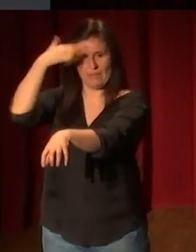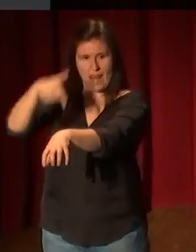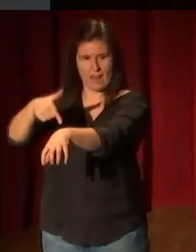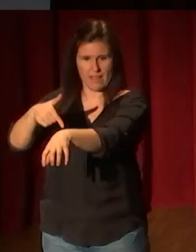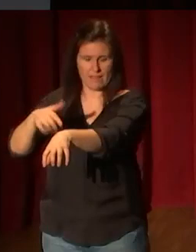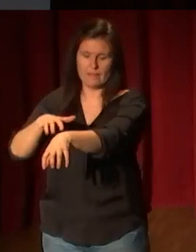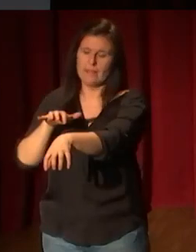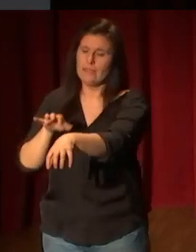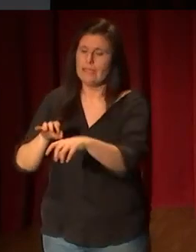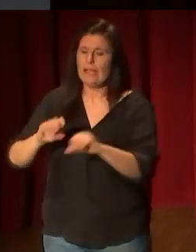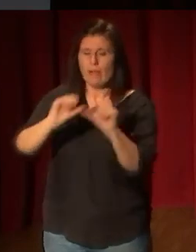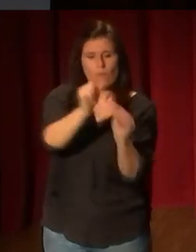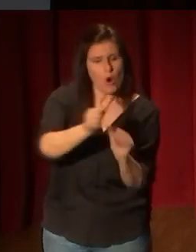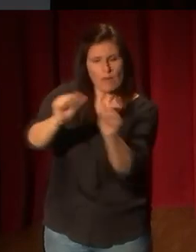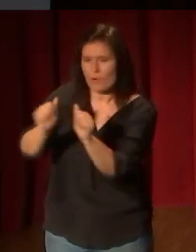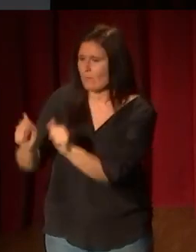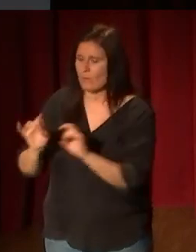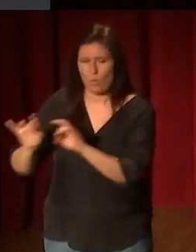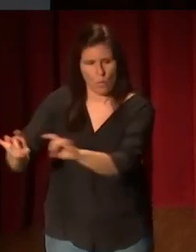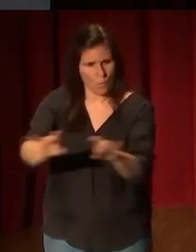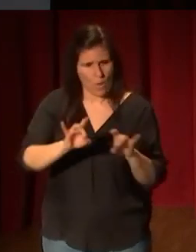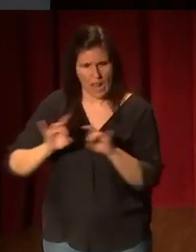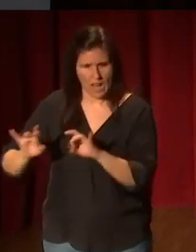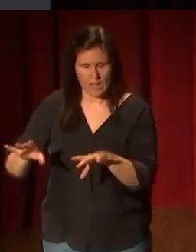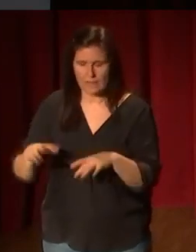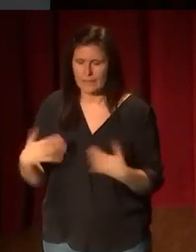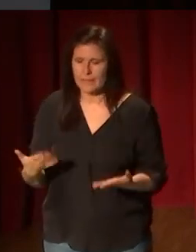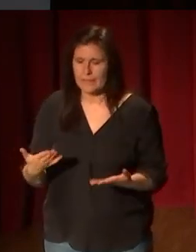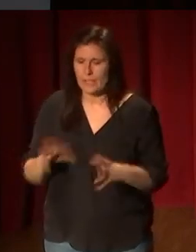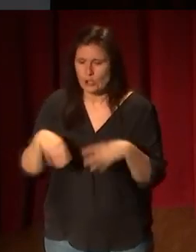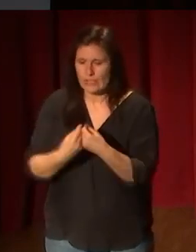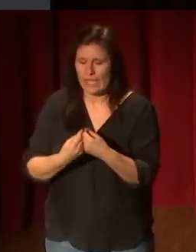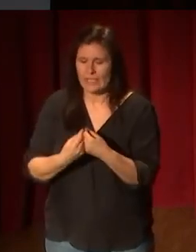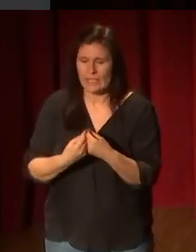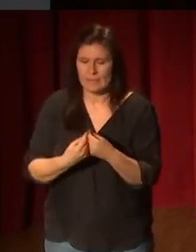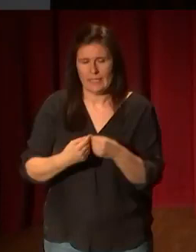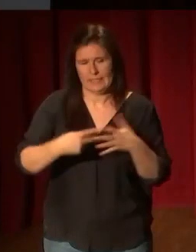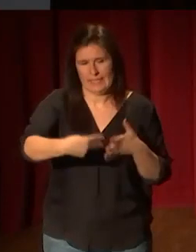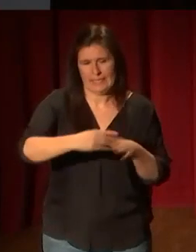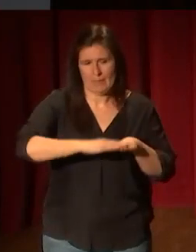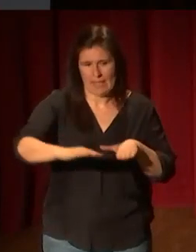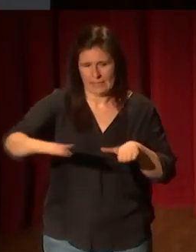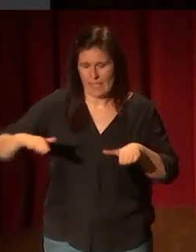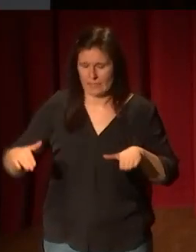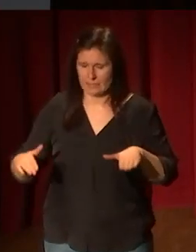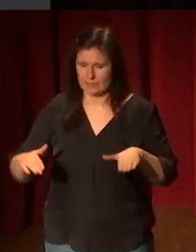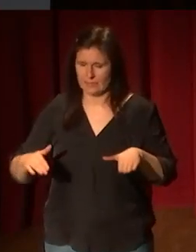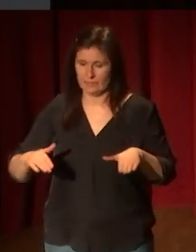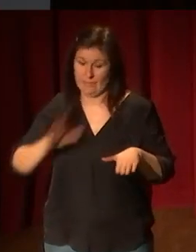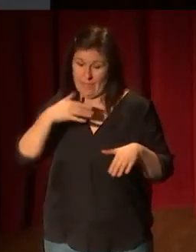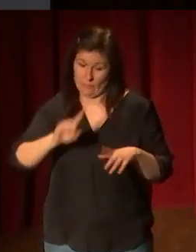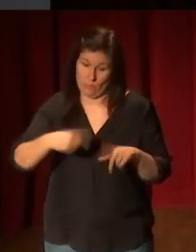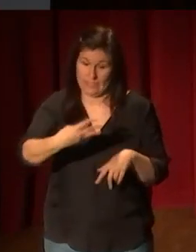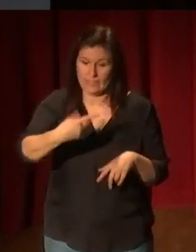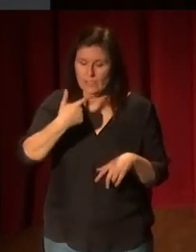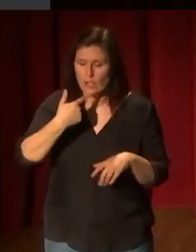tenían la misma configuración arquitectónica consistente en un total de siete plantas entre las tres habituales en un subsuelo